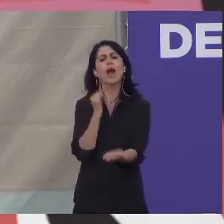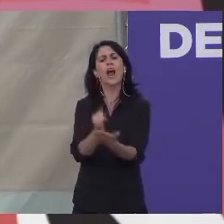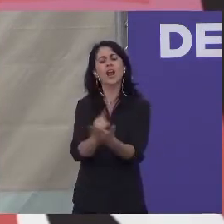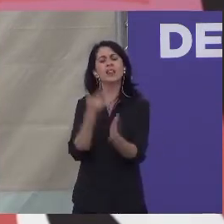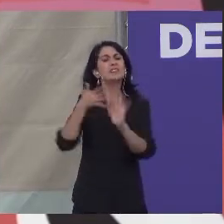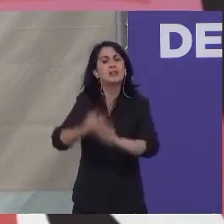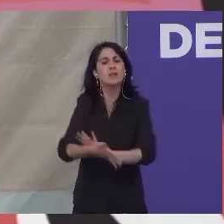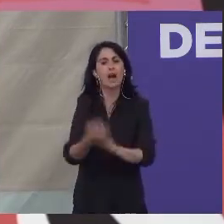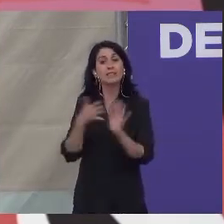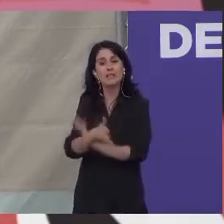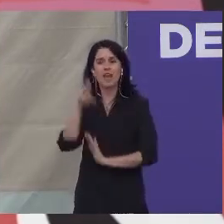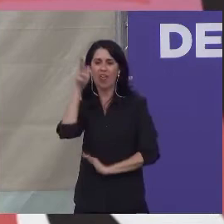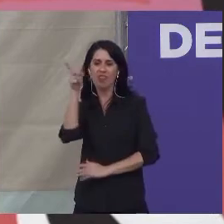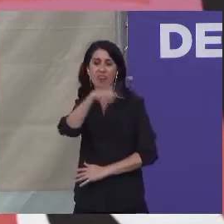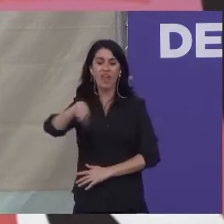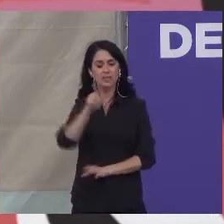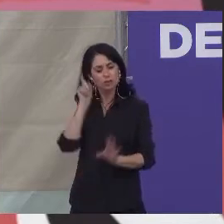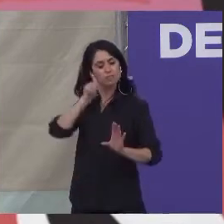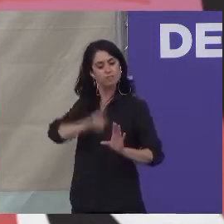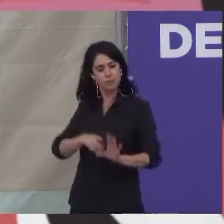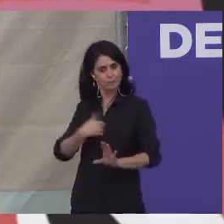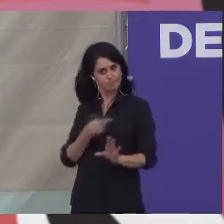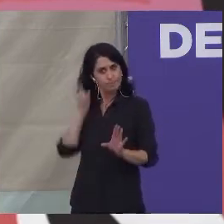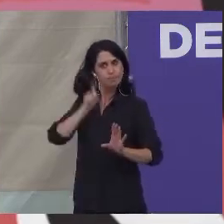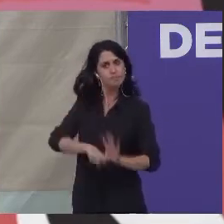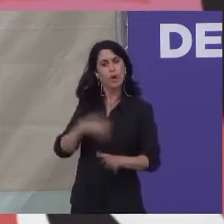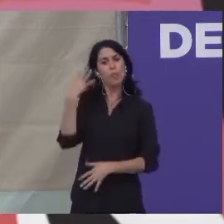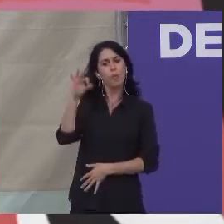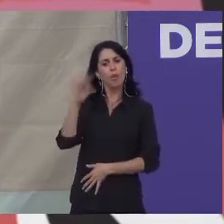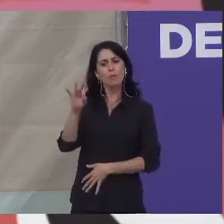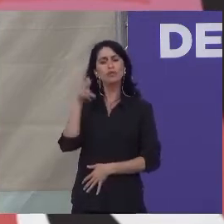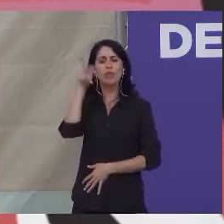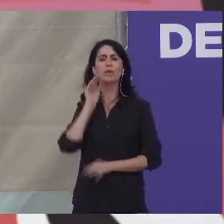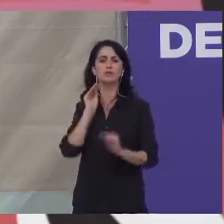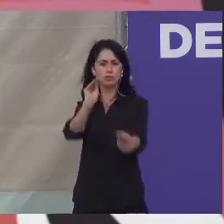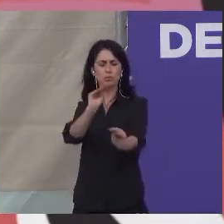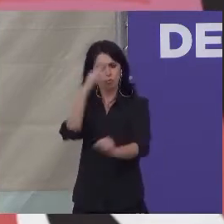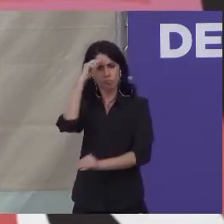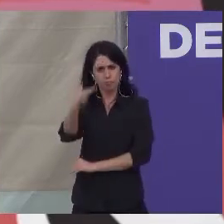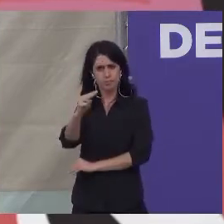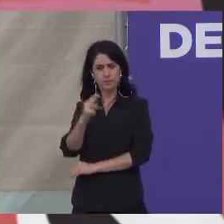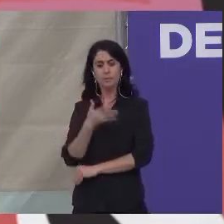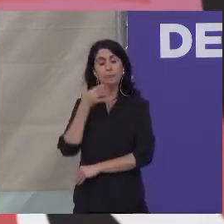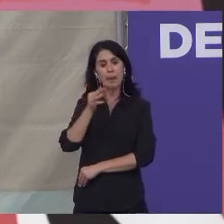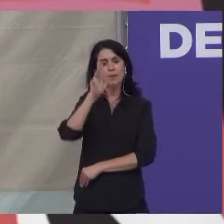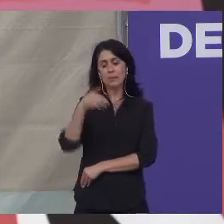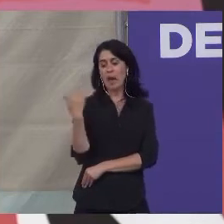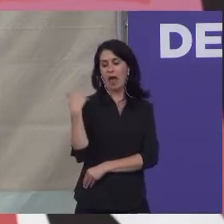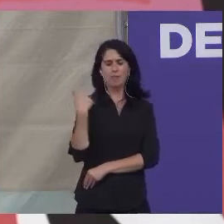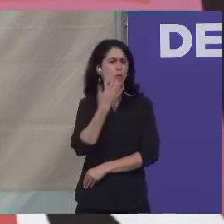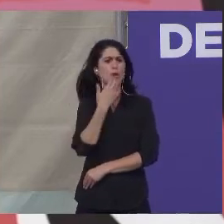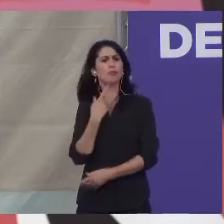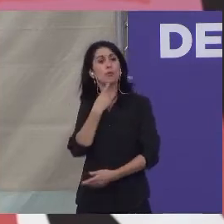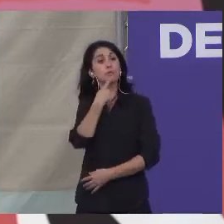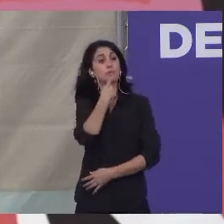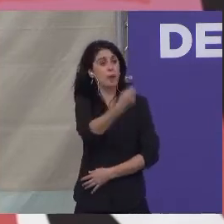derechos en la militancia de Podemos. Buzón del inscrito. Yo mismo realicé una pregunta hace 2 años a Garantías